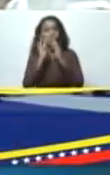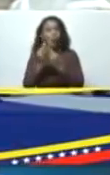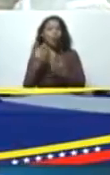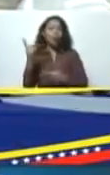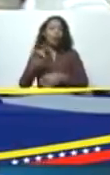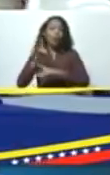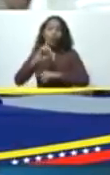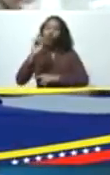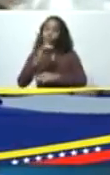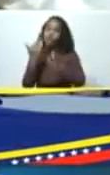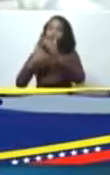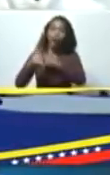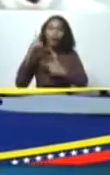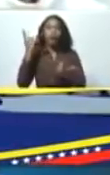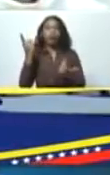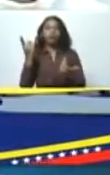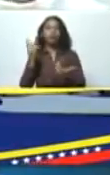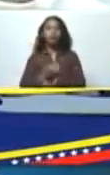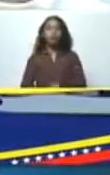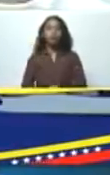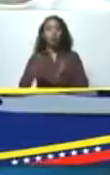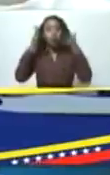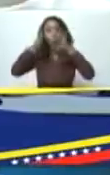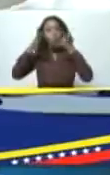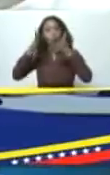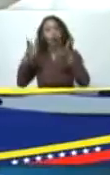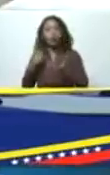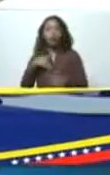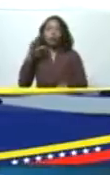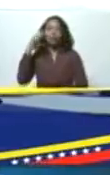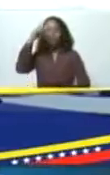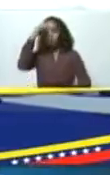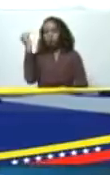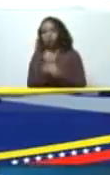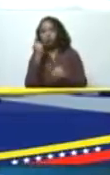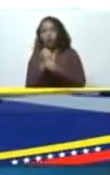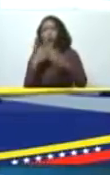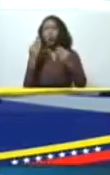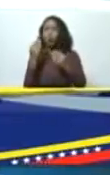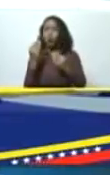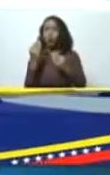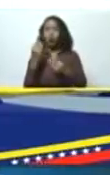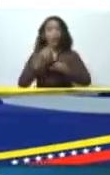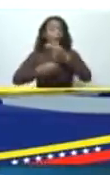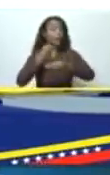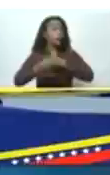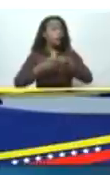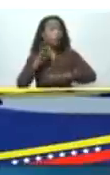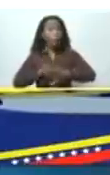que le dijeron, no te vayas, mijo, que fueron a pasar trabajo. Y mucho, se da mucho el caso